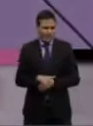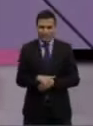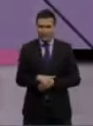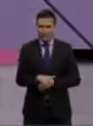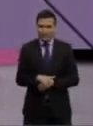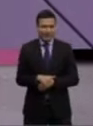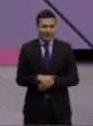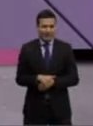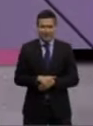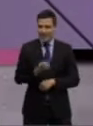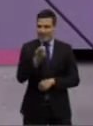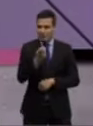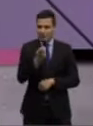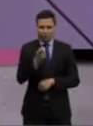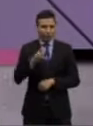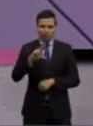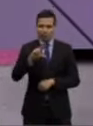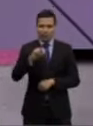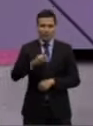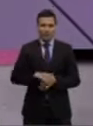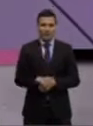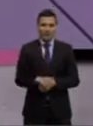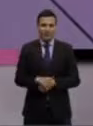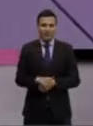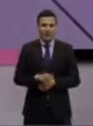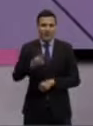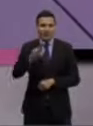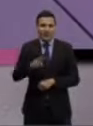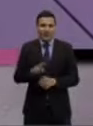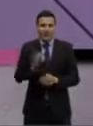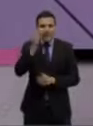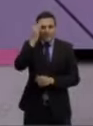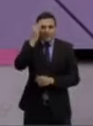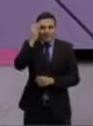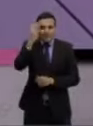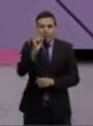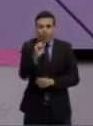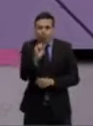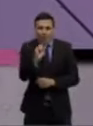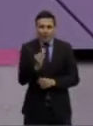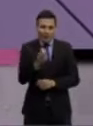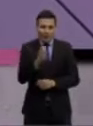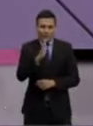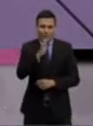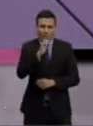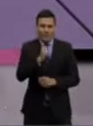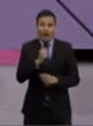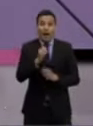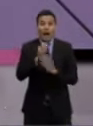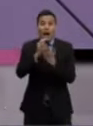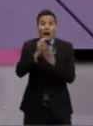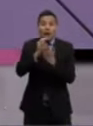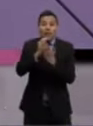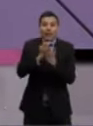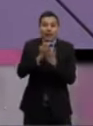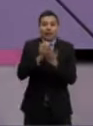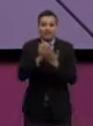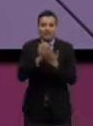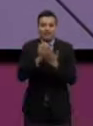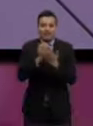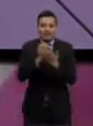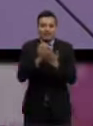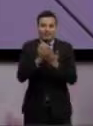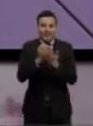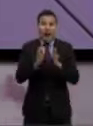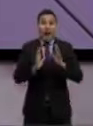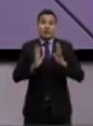no se puede tomar como tendencia, porque es muy poquito el periodo de tiempo. Entonces, no porque bajaron los feminicidios en este ratito, ya